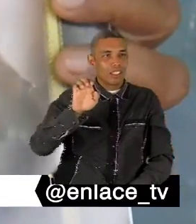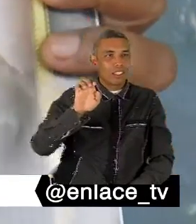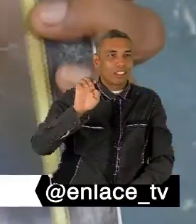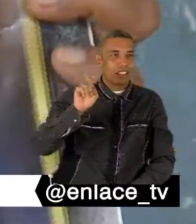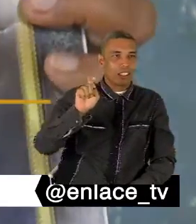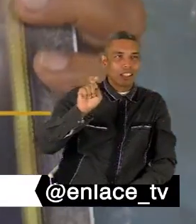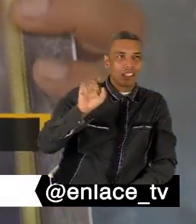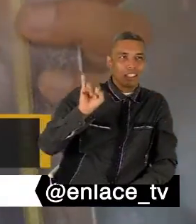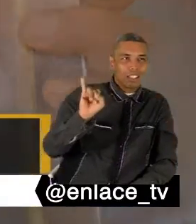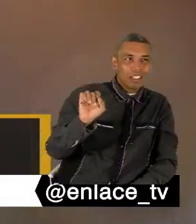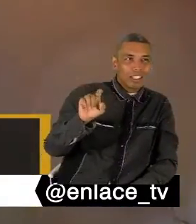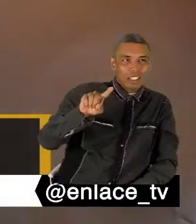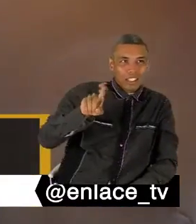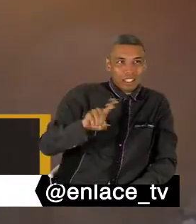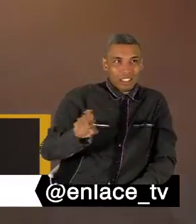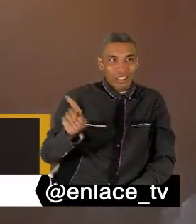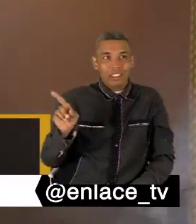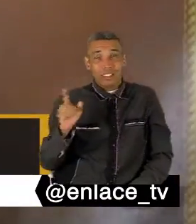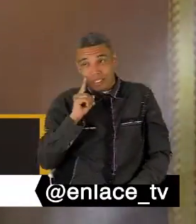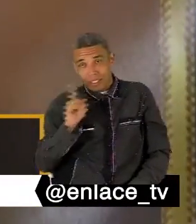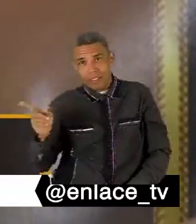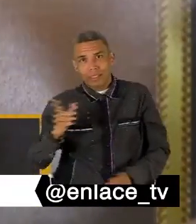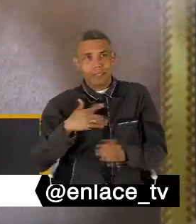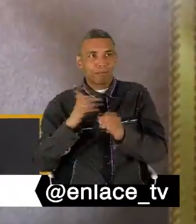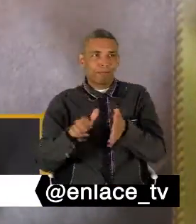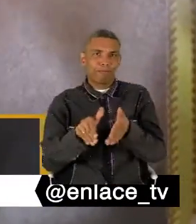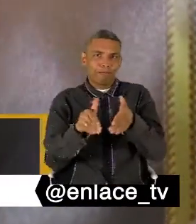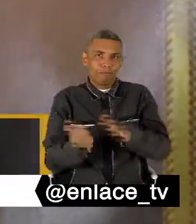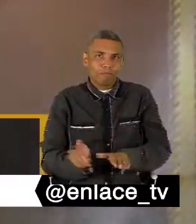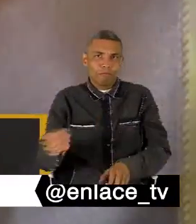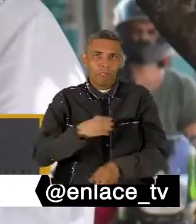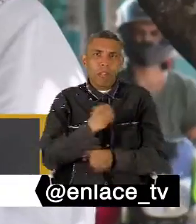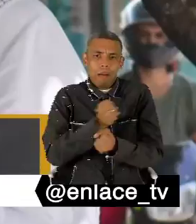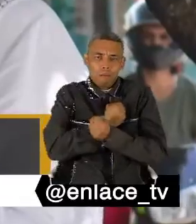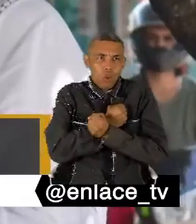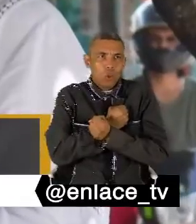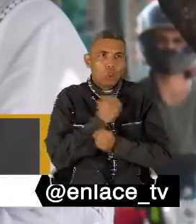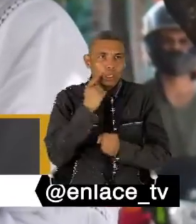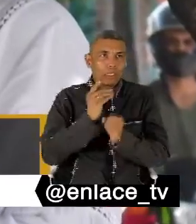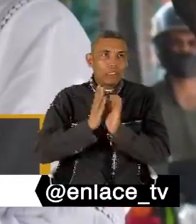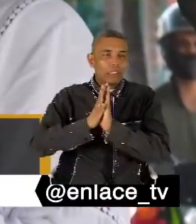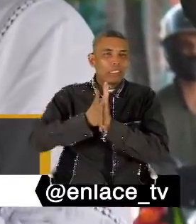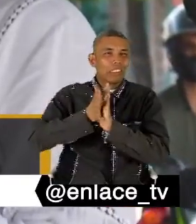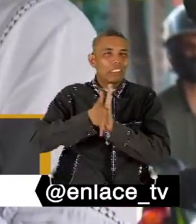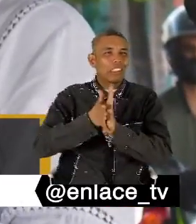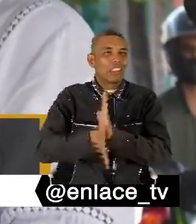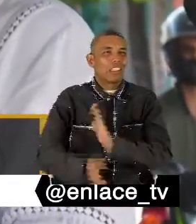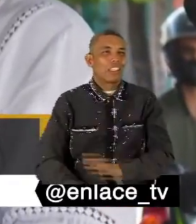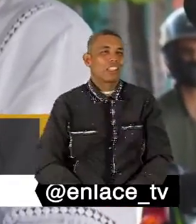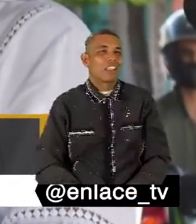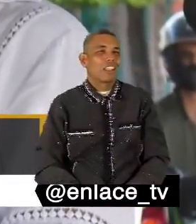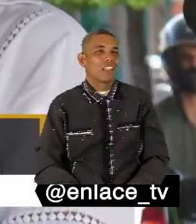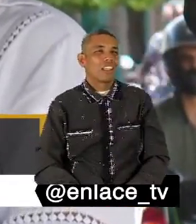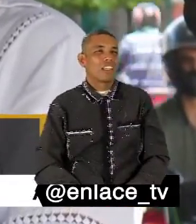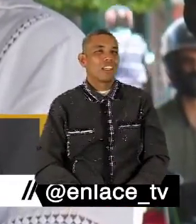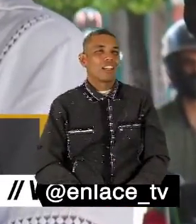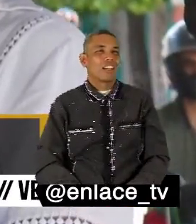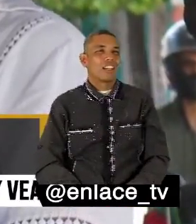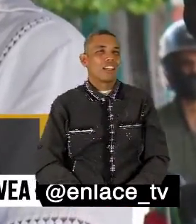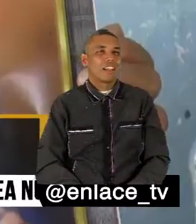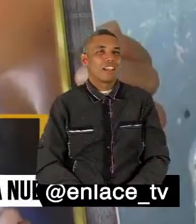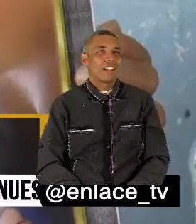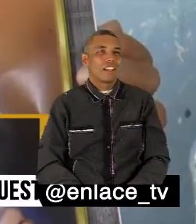corto paso por la vida dio ejemplo de tenacidad, amor y fortaleza. Alexis es un niño, era un niño muy alegre, que lo